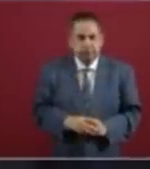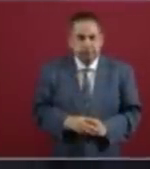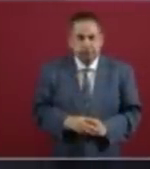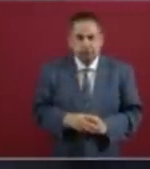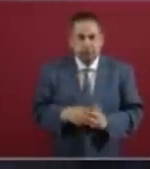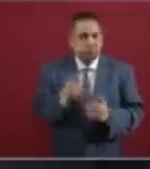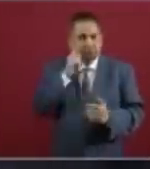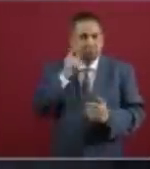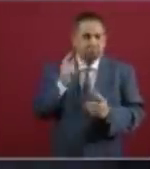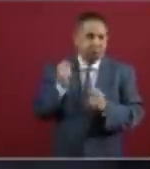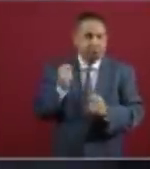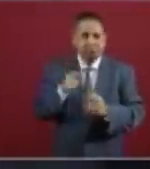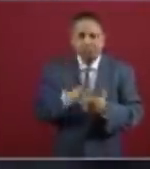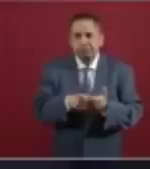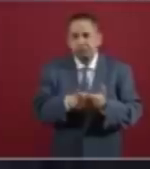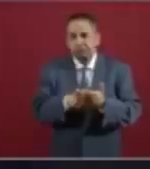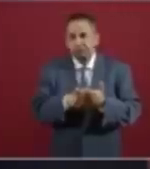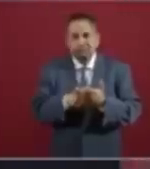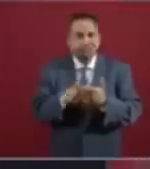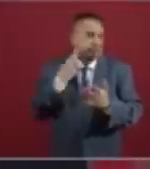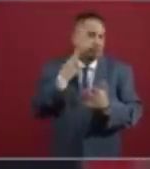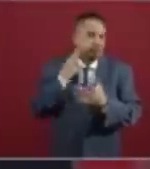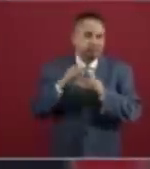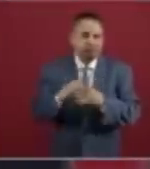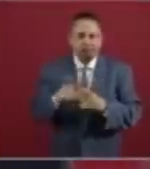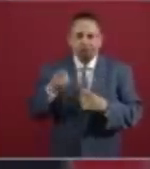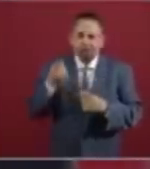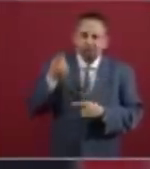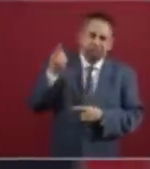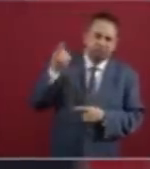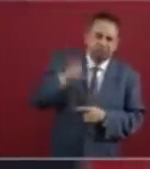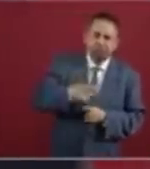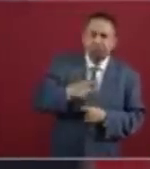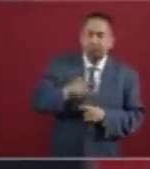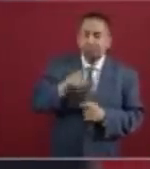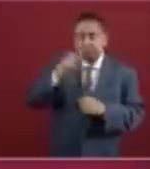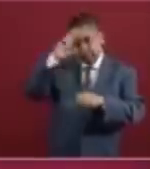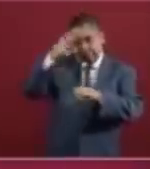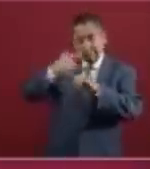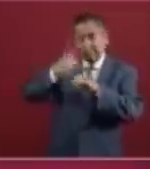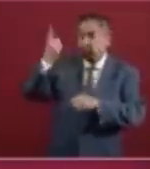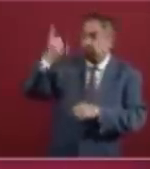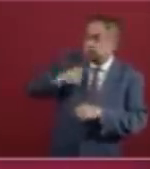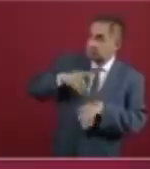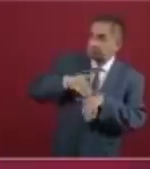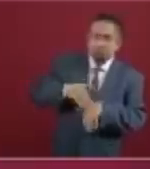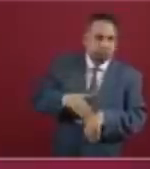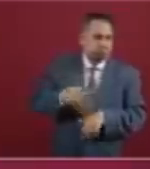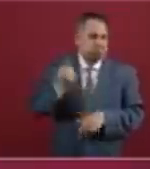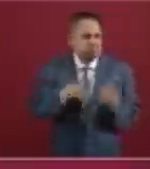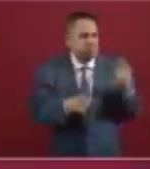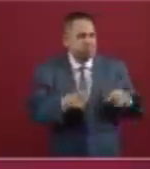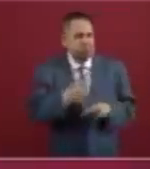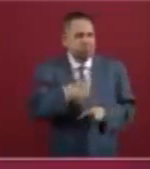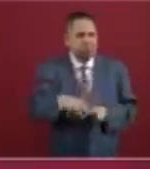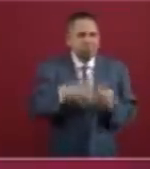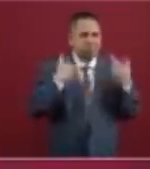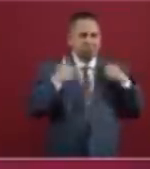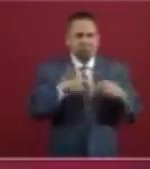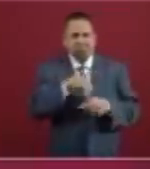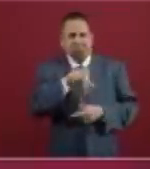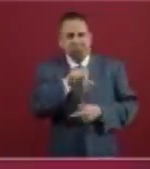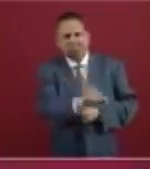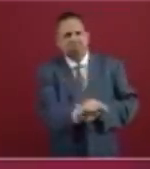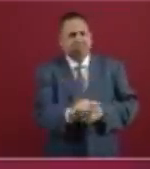Aplicar una política ordenada desde el extranjero para desprestigiar al